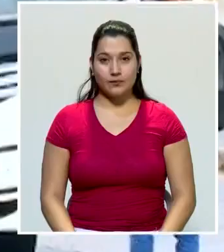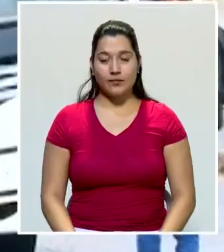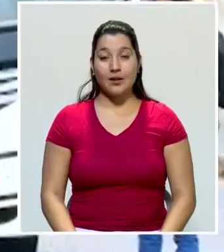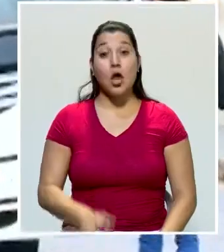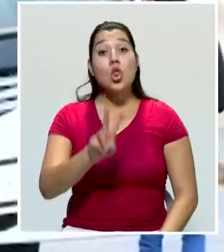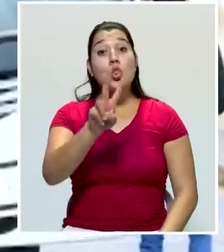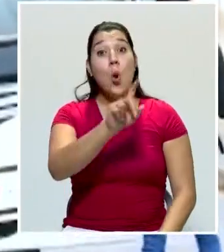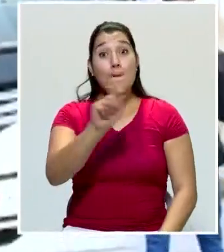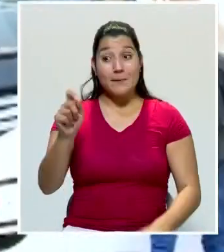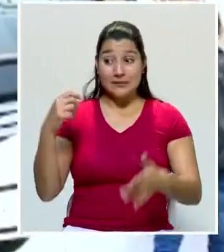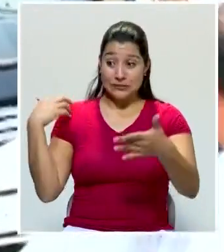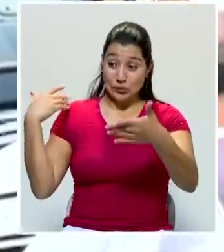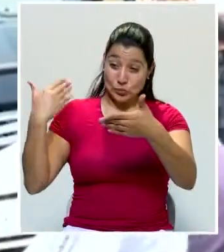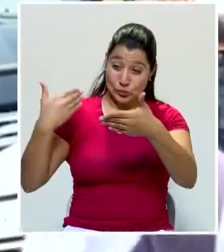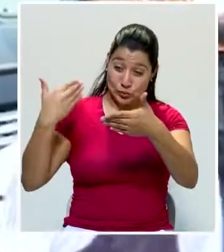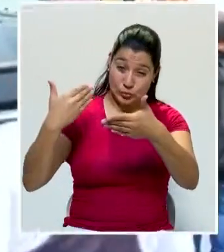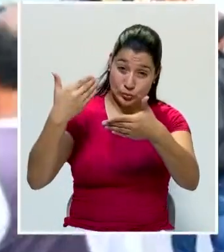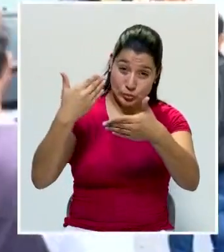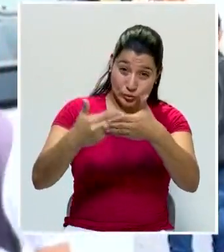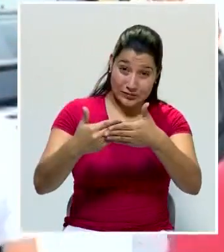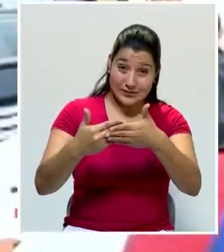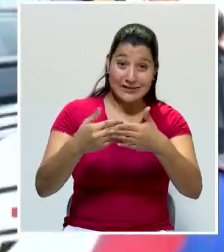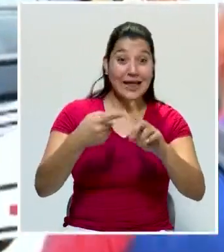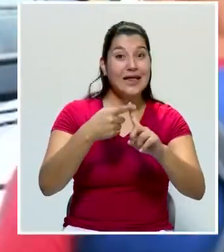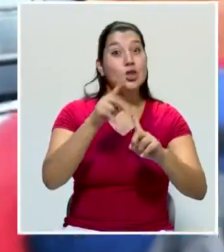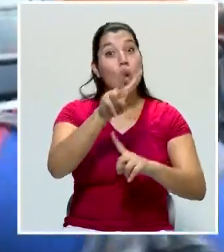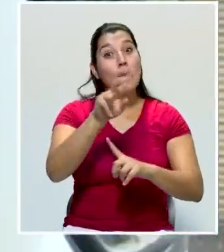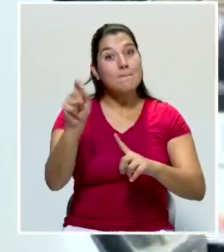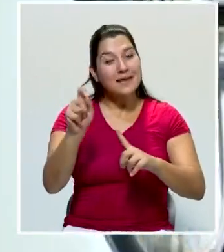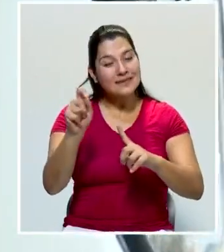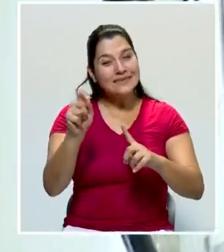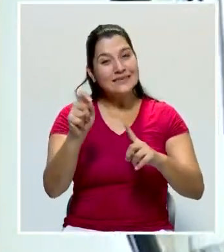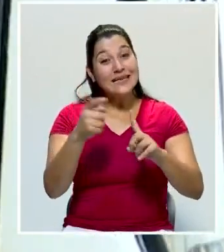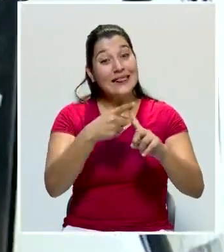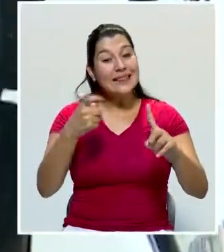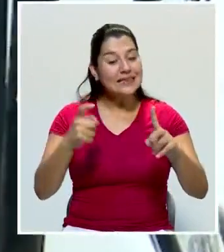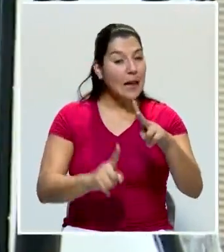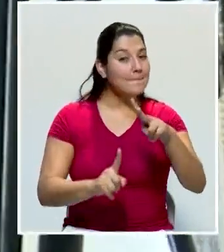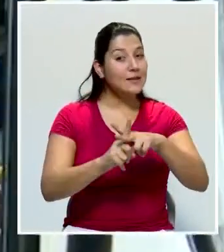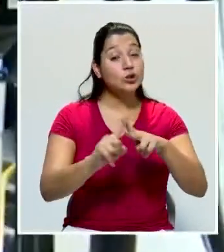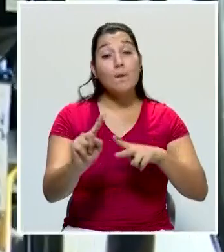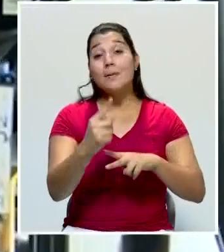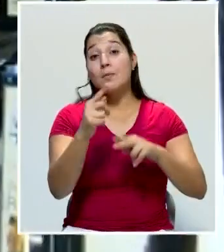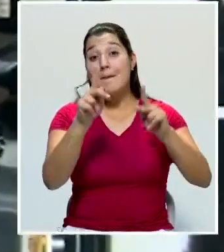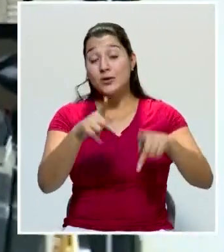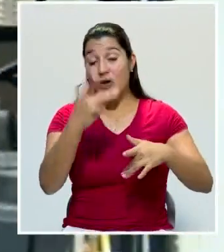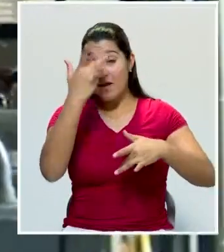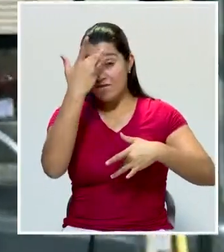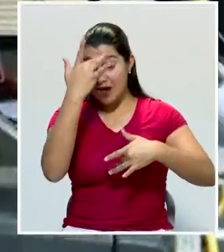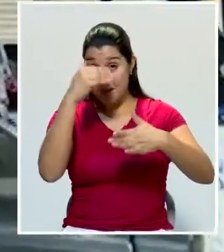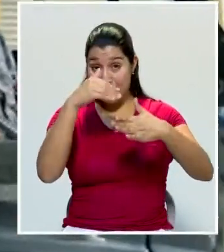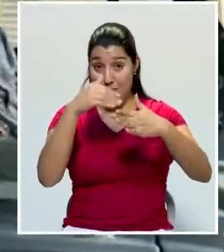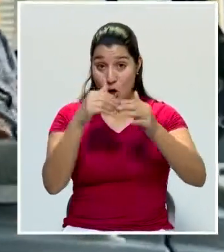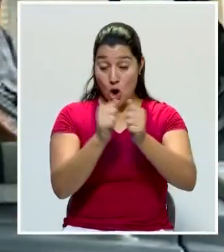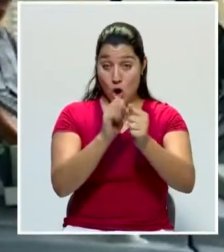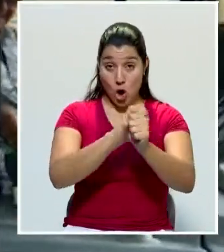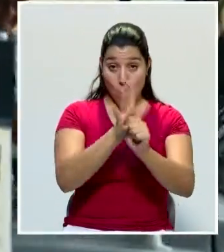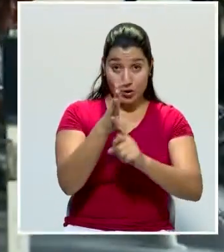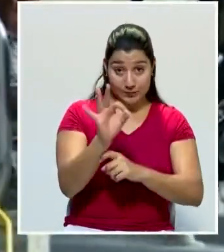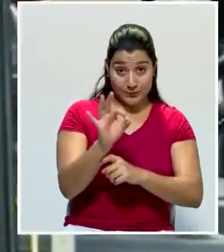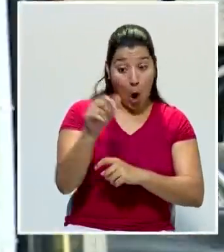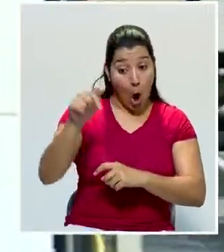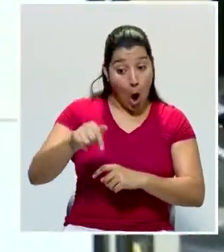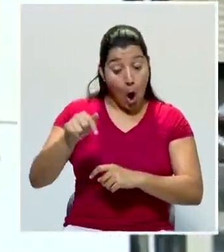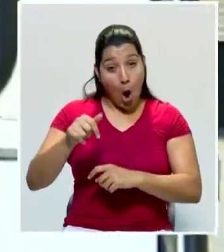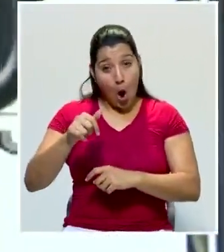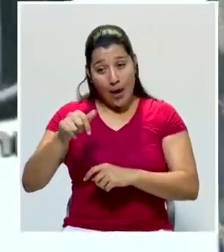2 meses después de que se diera a conocer el primer caso de COVID-19 en el país, el Ministerio de Salud recomienda el uso de mascarillas para evitar